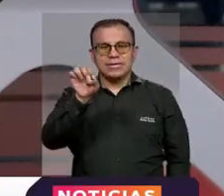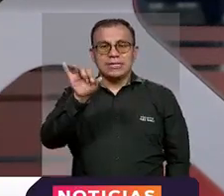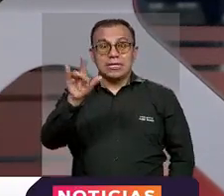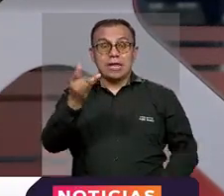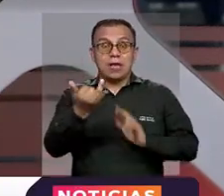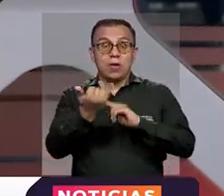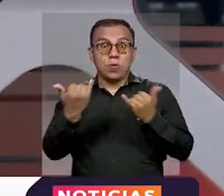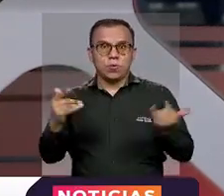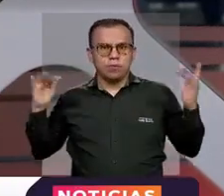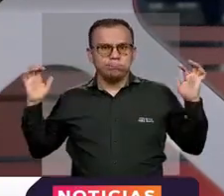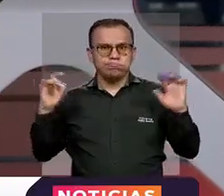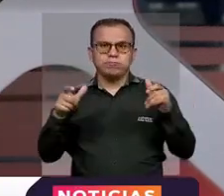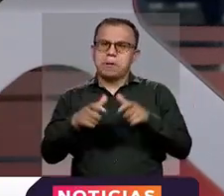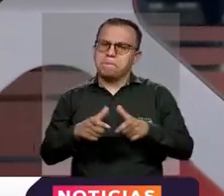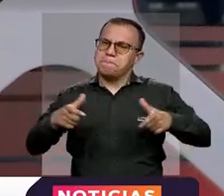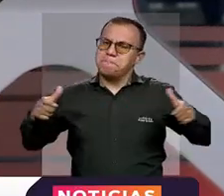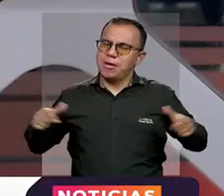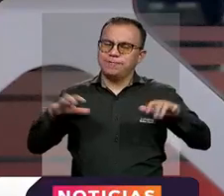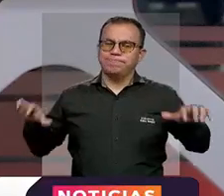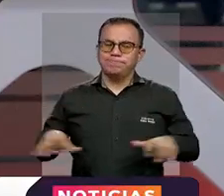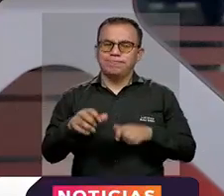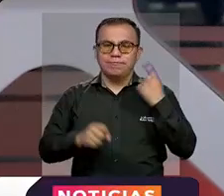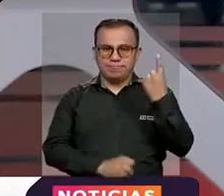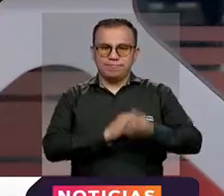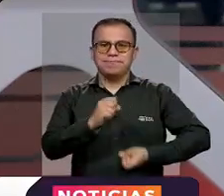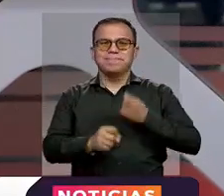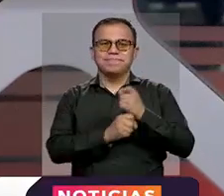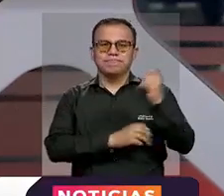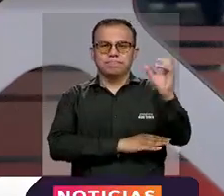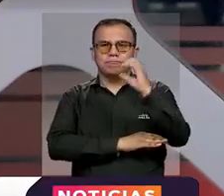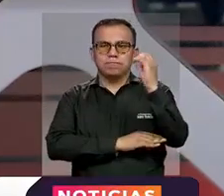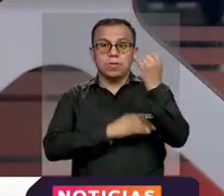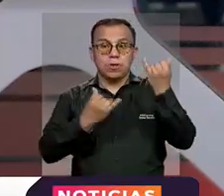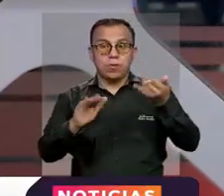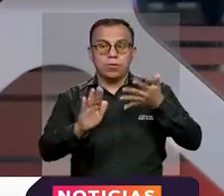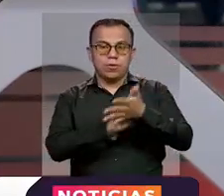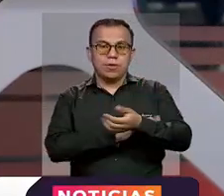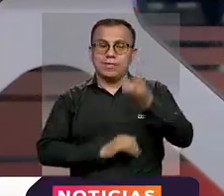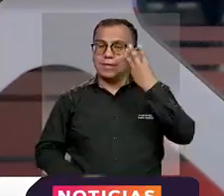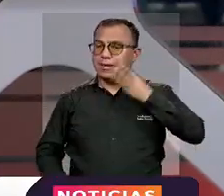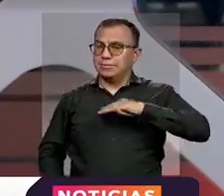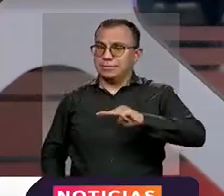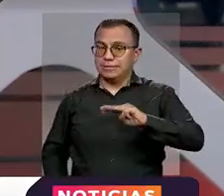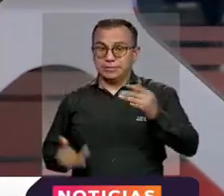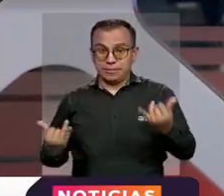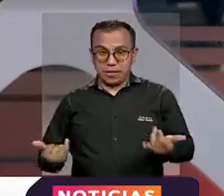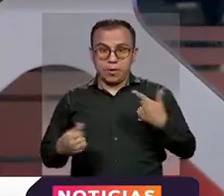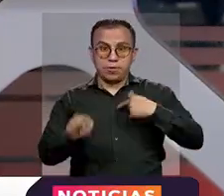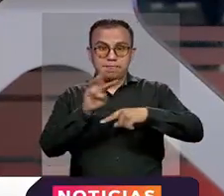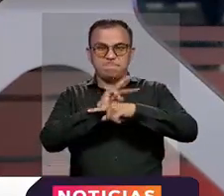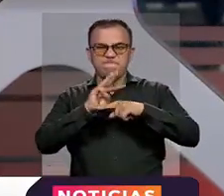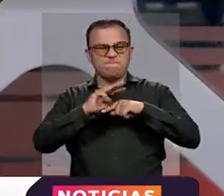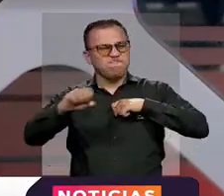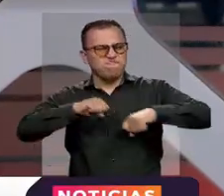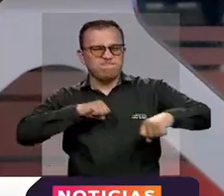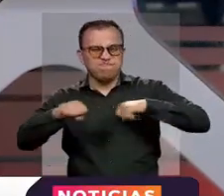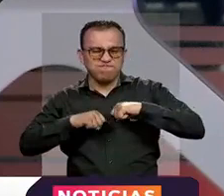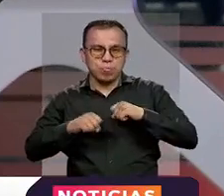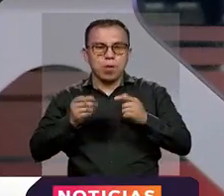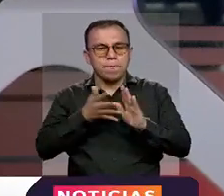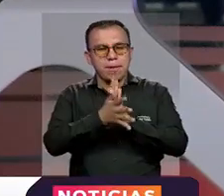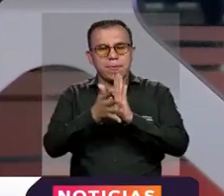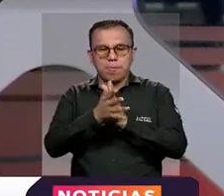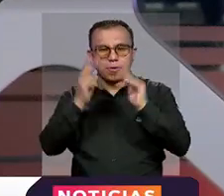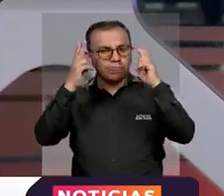es uno de los eventos más grandes que se han realizado anualmente en el país y contará con 3 días. Esta será una plataforma para gestionar y transferir